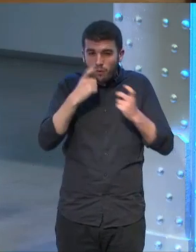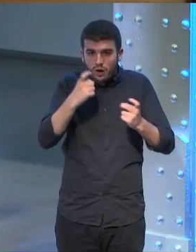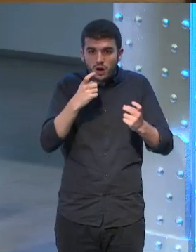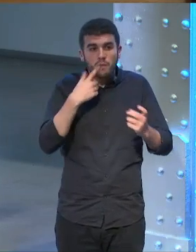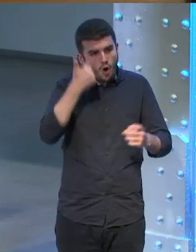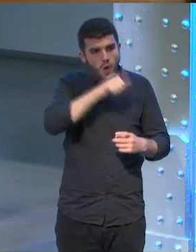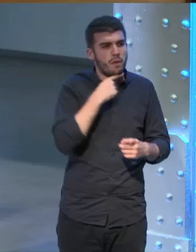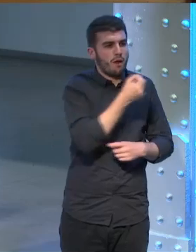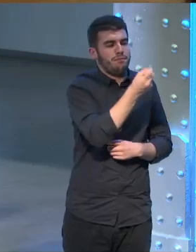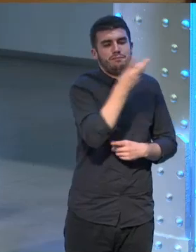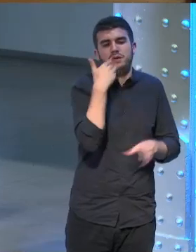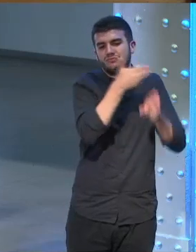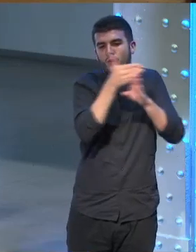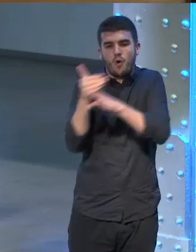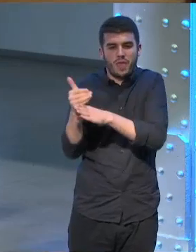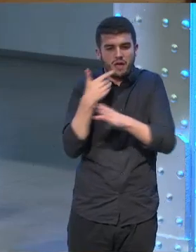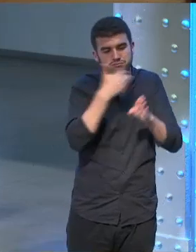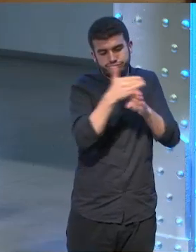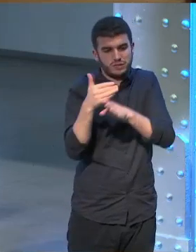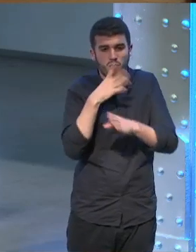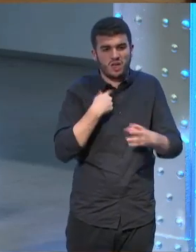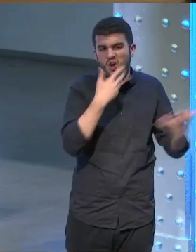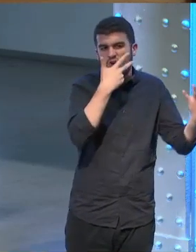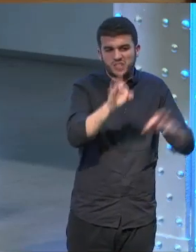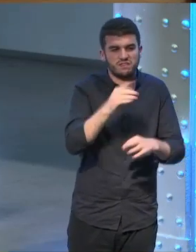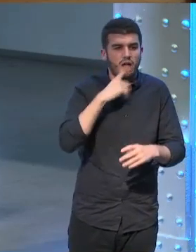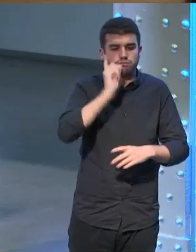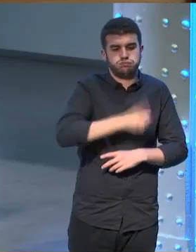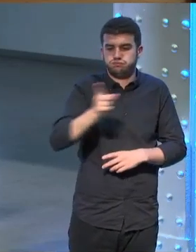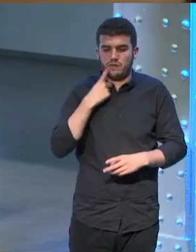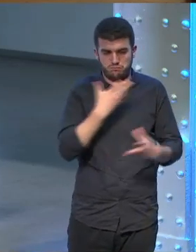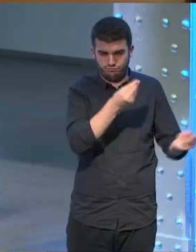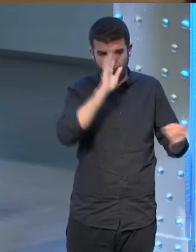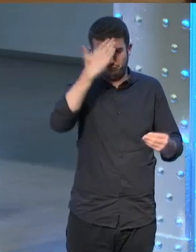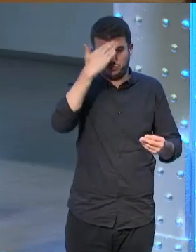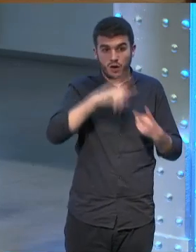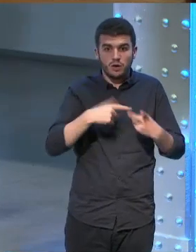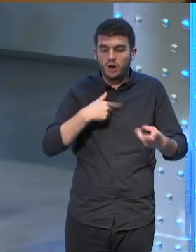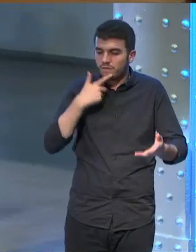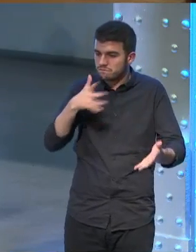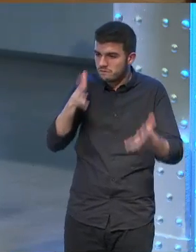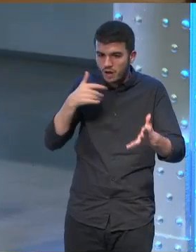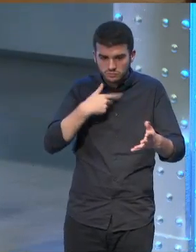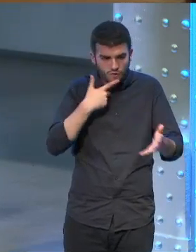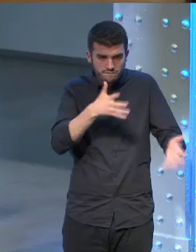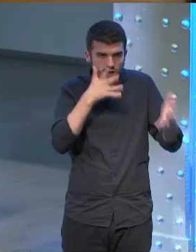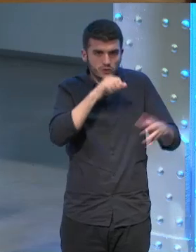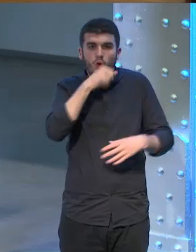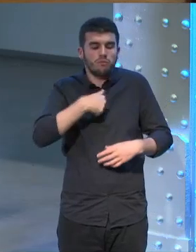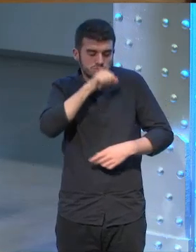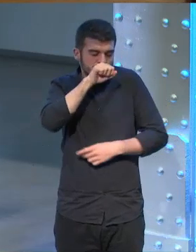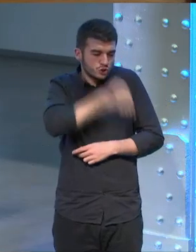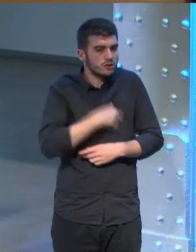como que en el hombre se presupone, porque tienes 80 directivos, que a mí también me encantan. O sea, yo soy muy fan de